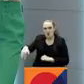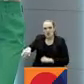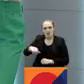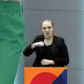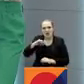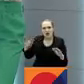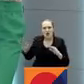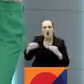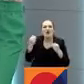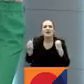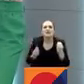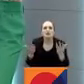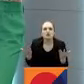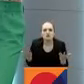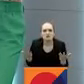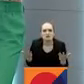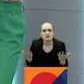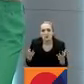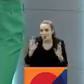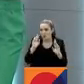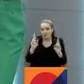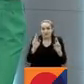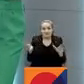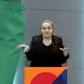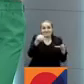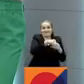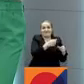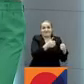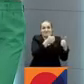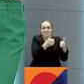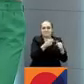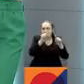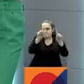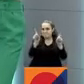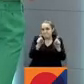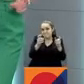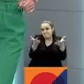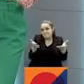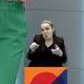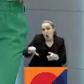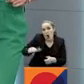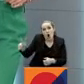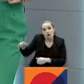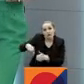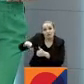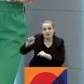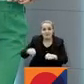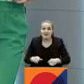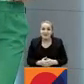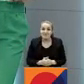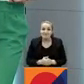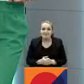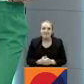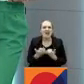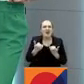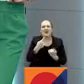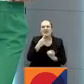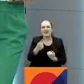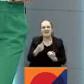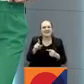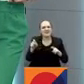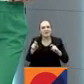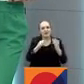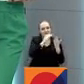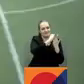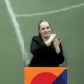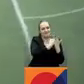las posibilidades de estar en Selección Colombia son altísimas. Dejo yo ahí eso en puntica, pero miremos cuáles son las reacciones de este tema de